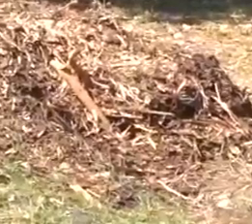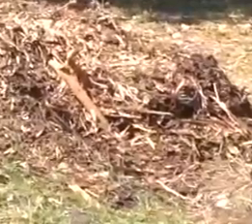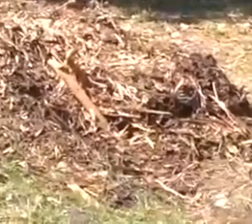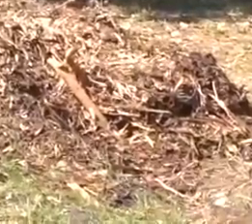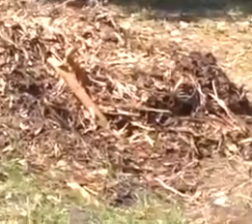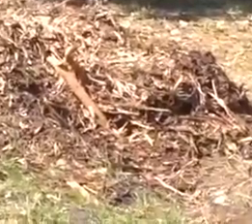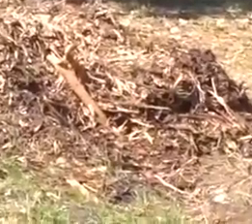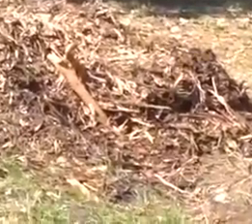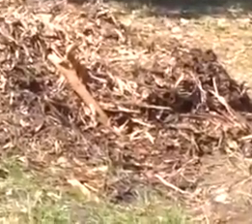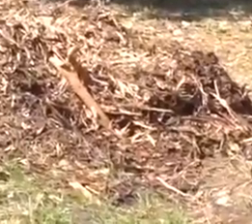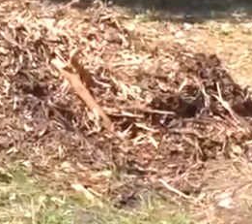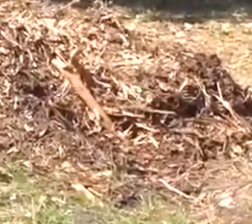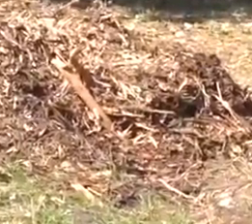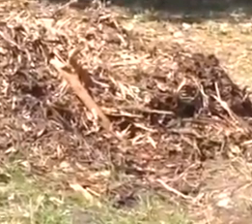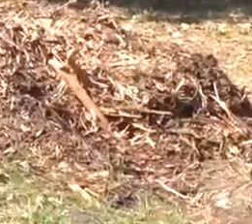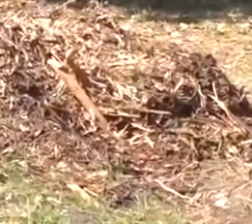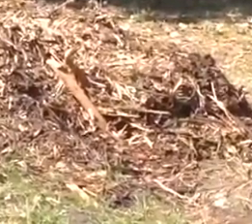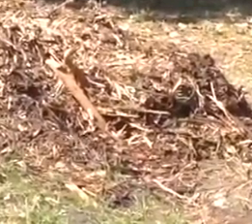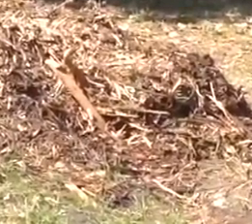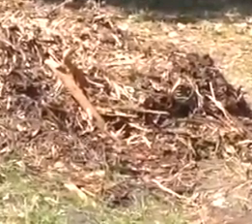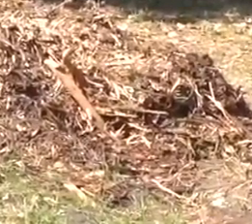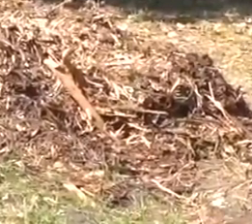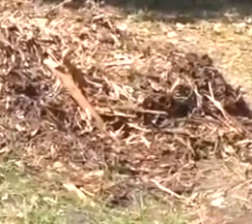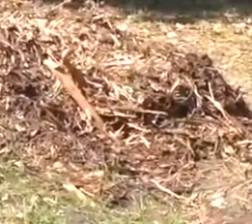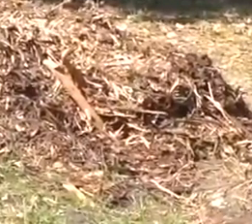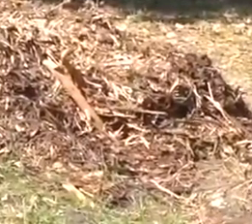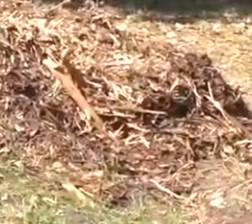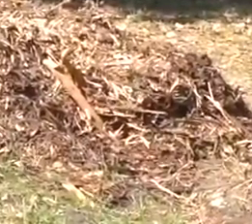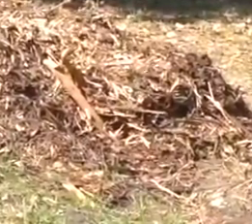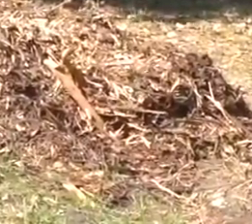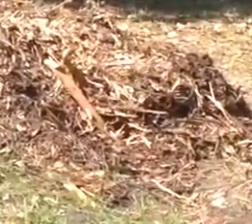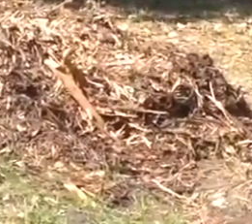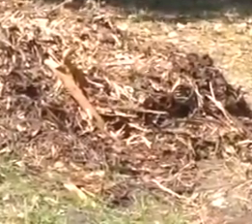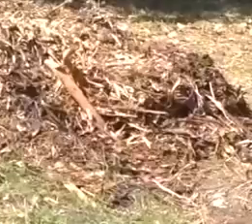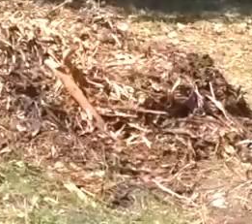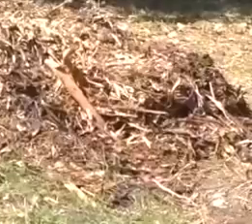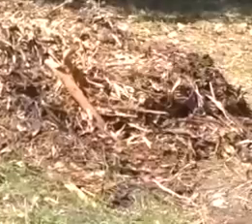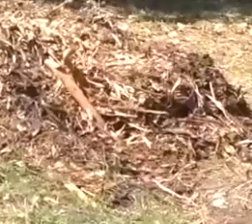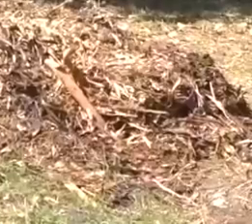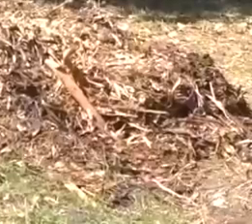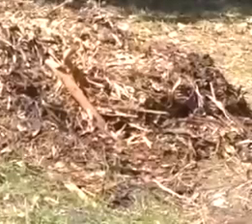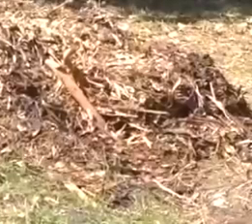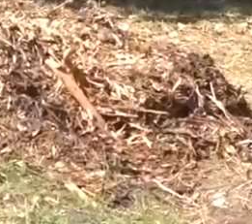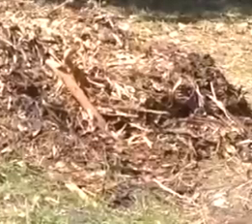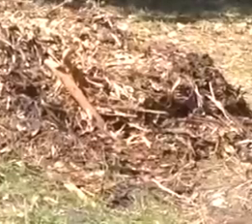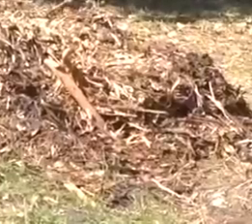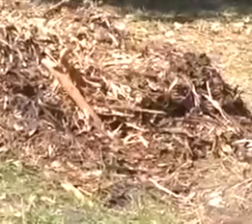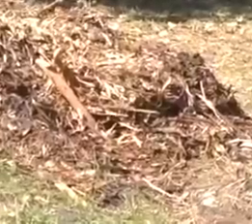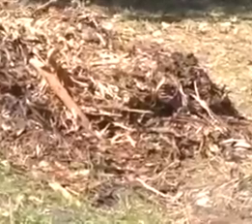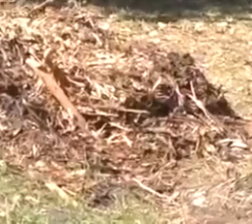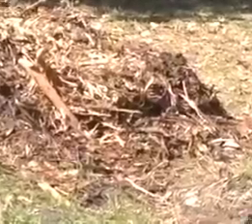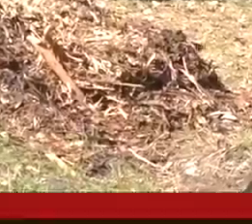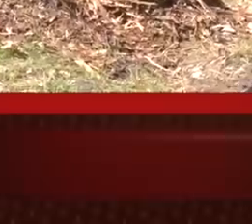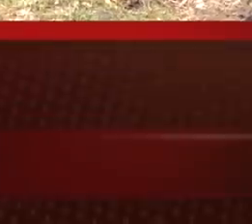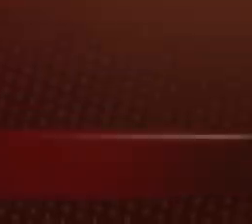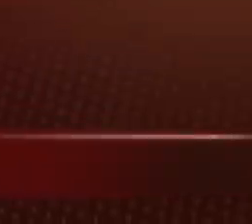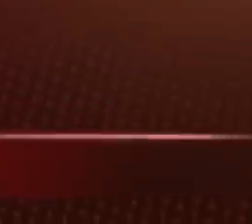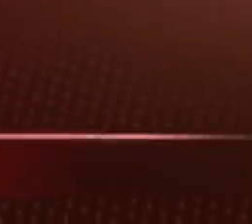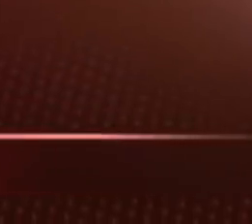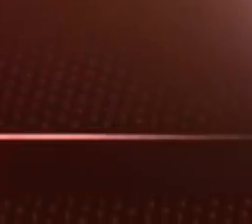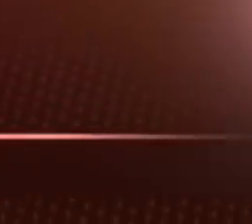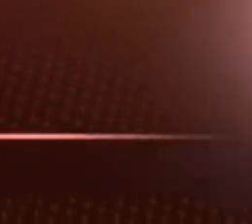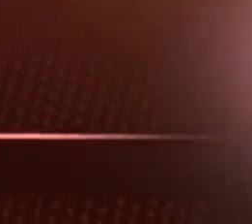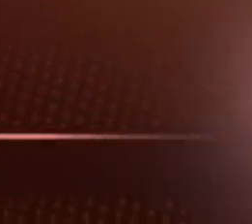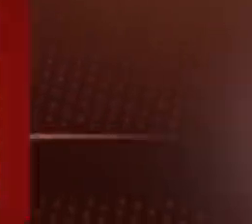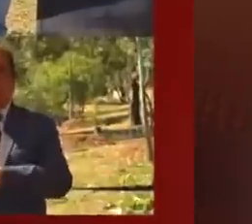refuerzo. Sí, es como grenetina, es un polímero inerte. Sí, por favorcito.